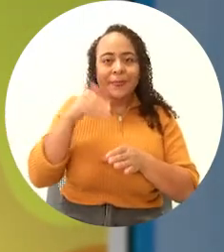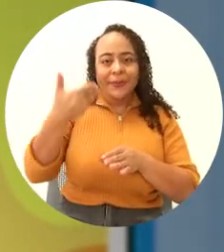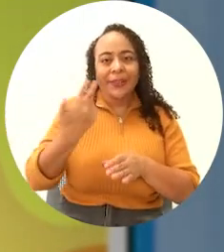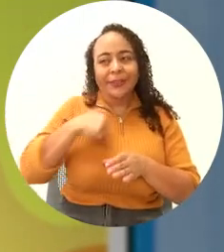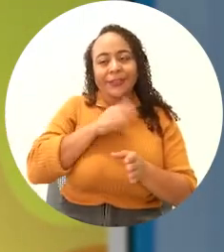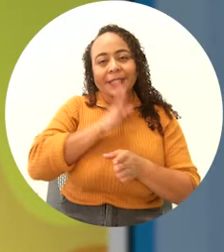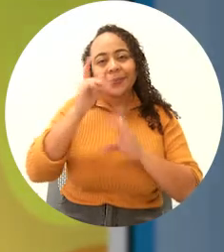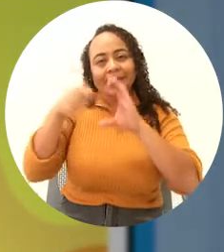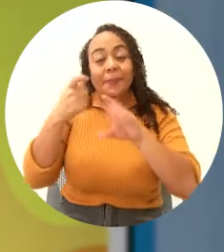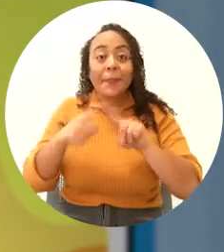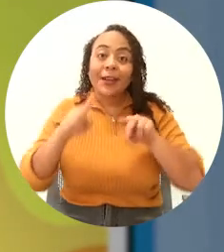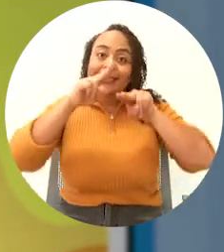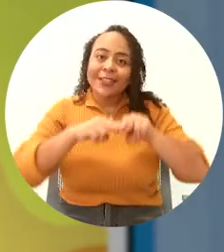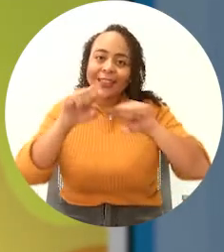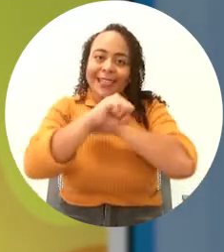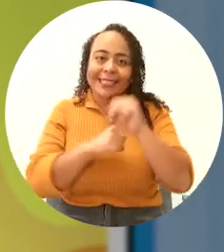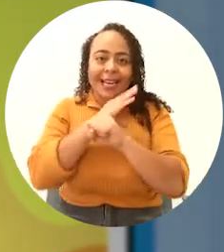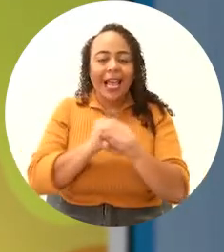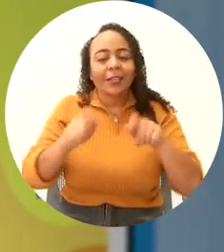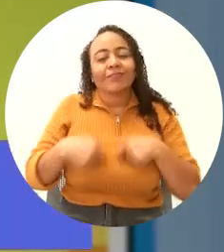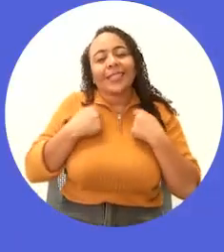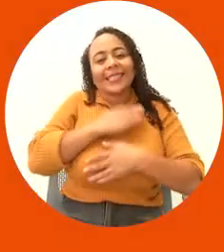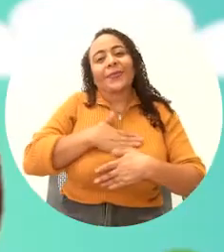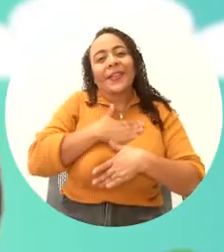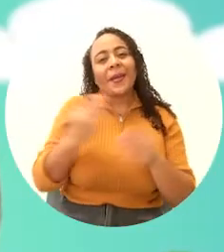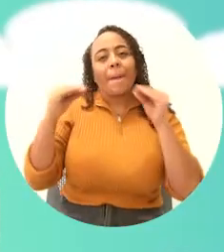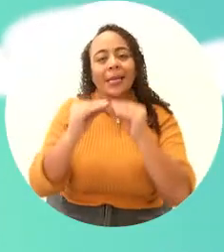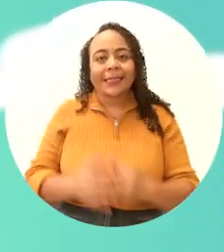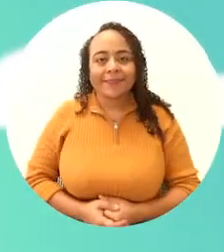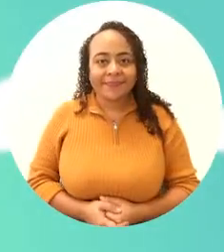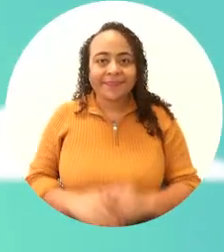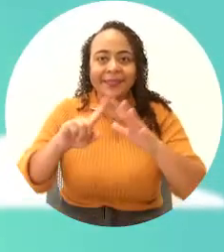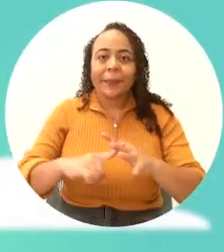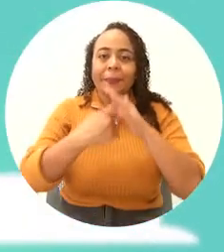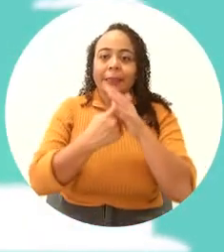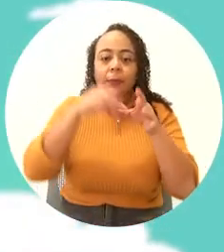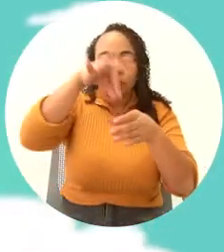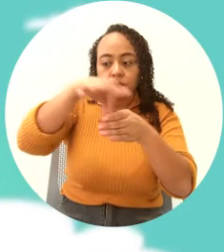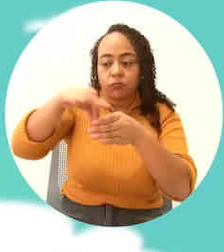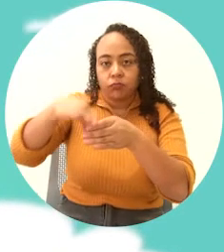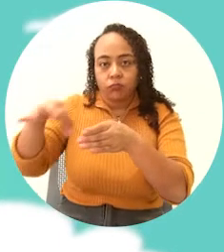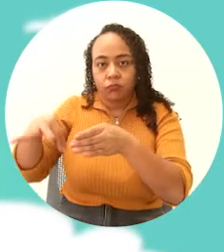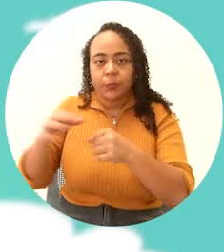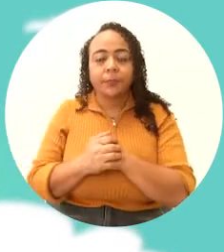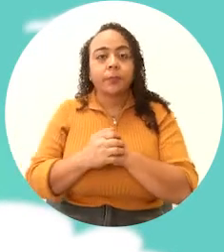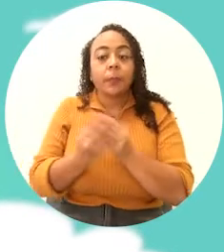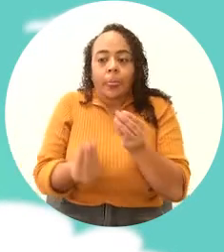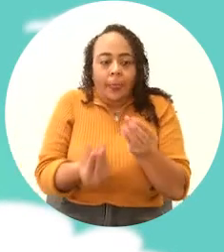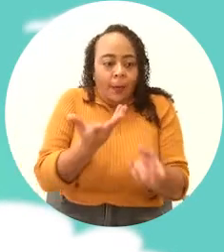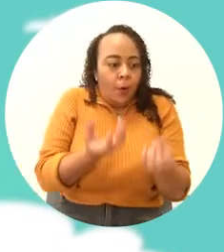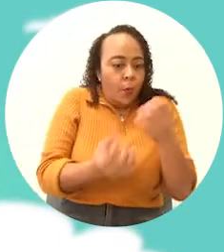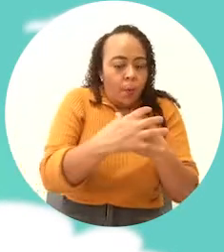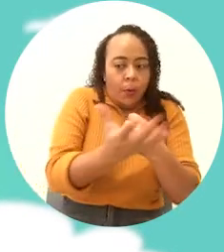al cine, pero en el sillón de la sala y en pijama se disfrutaba más. Empezamos una huerta en el parque. Cuando brotaron